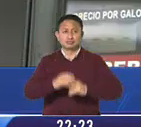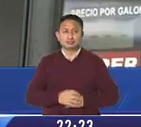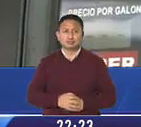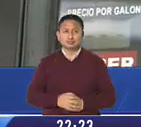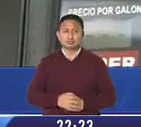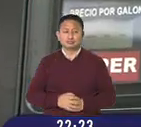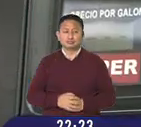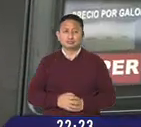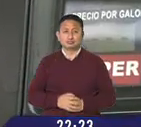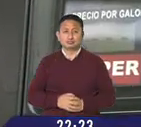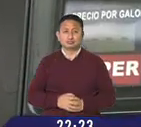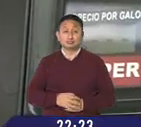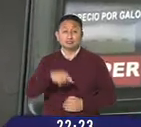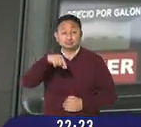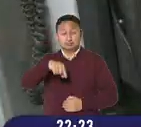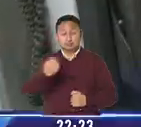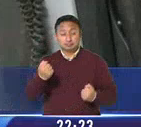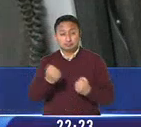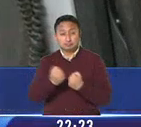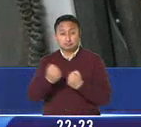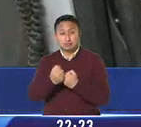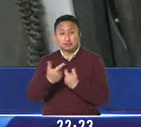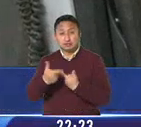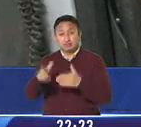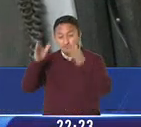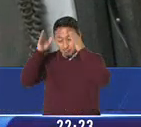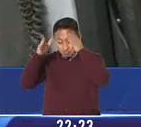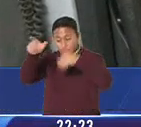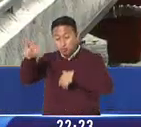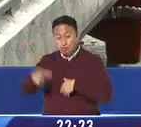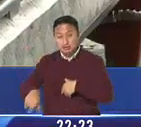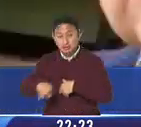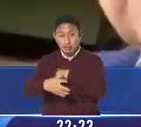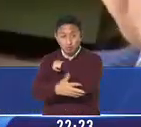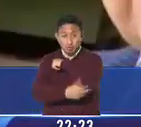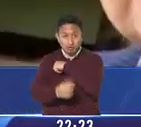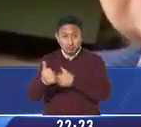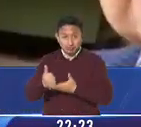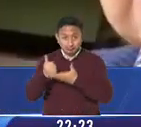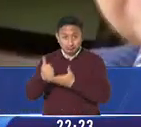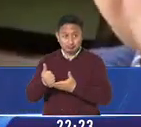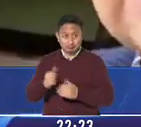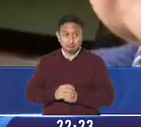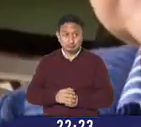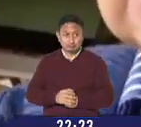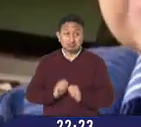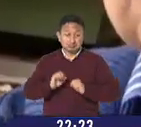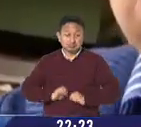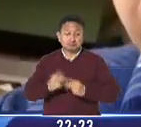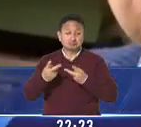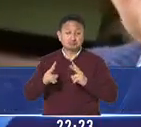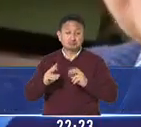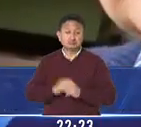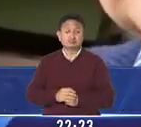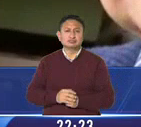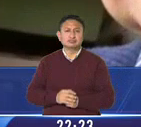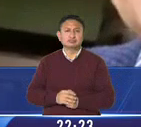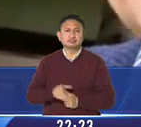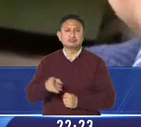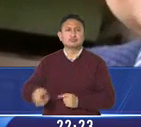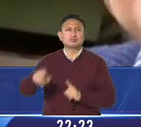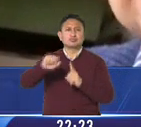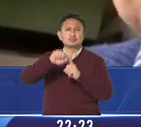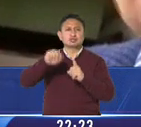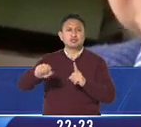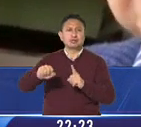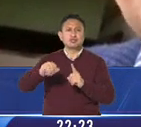efectivo. Reforzando la focalización para aliviar el bolsillo de los que menos tienen. Que me parece que además con sistemas